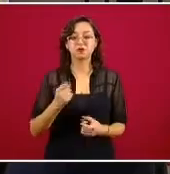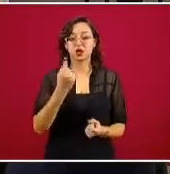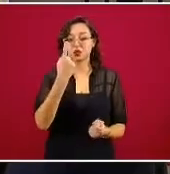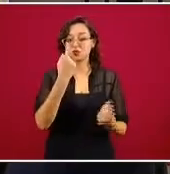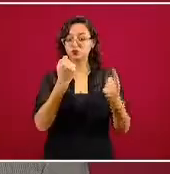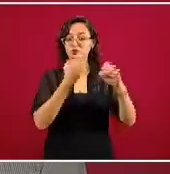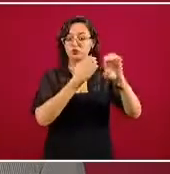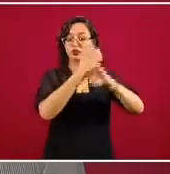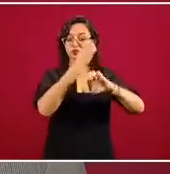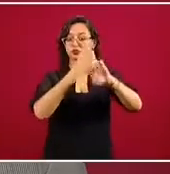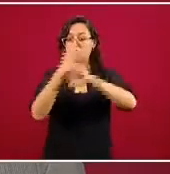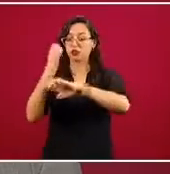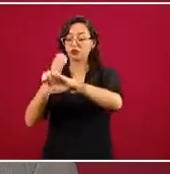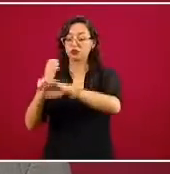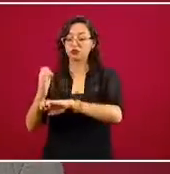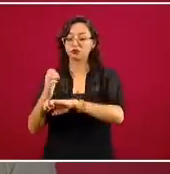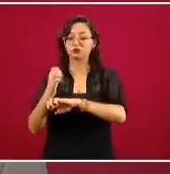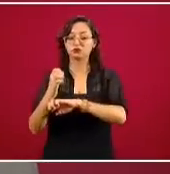tenemos una mayor